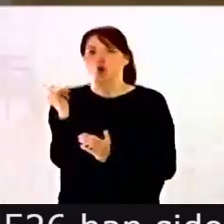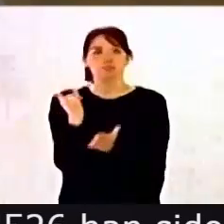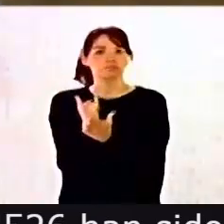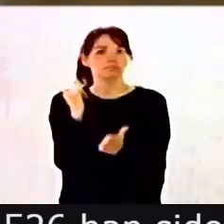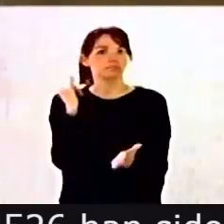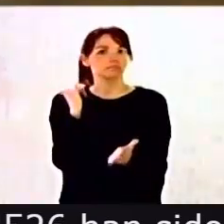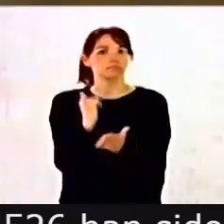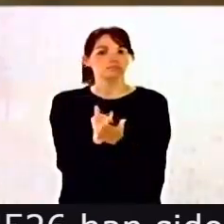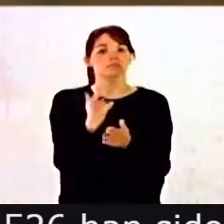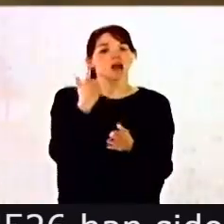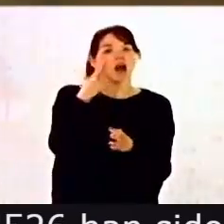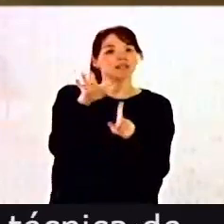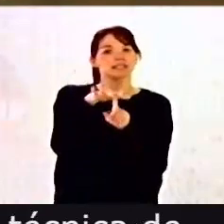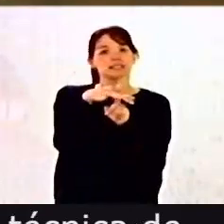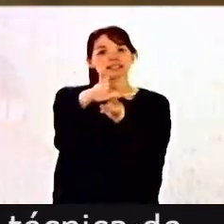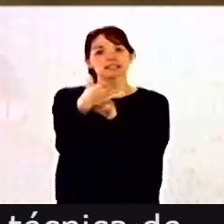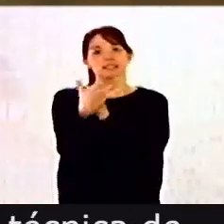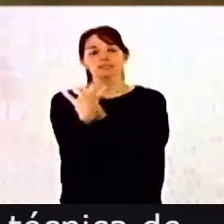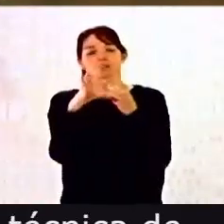reacción en cadena de la polimerasa.